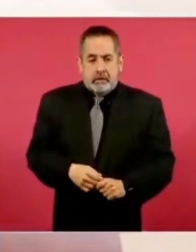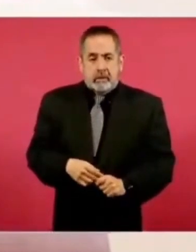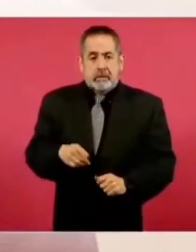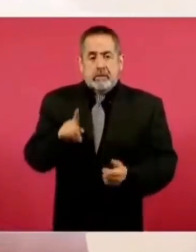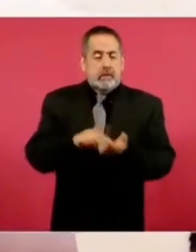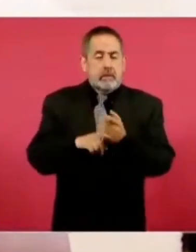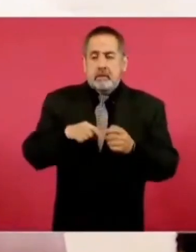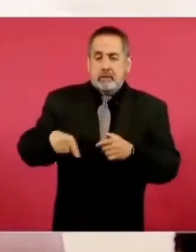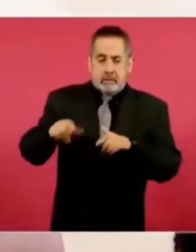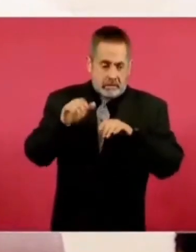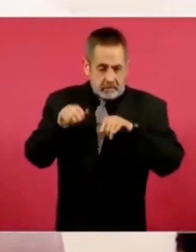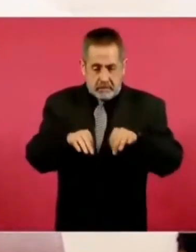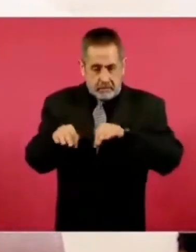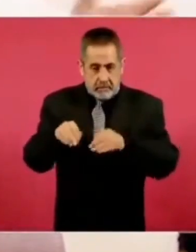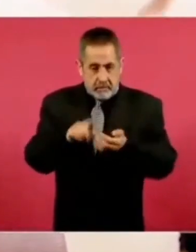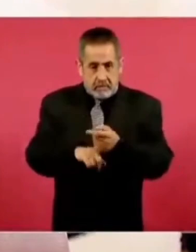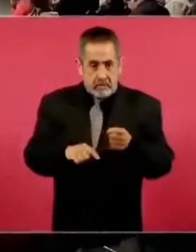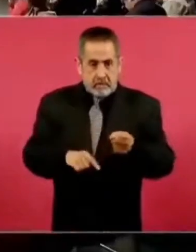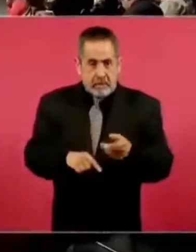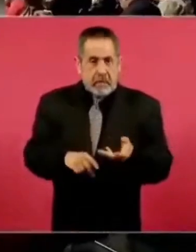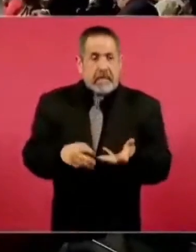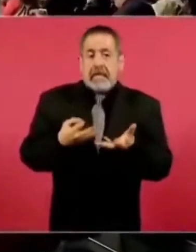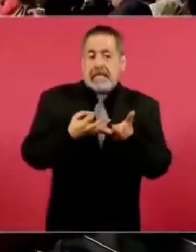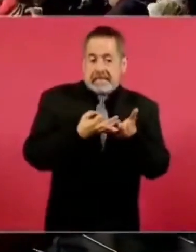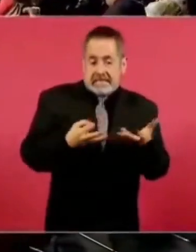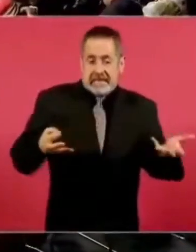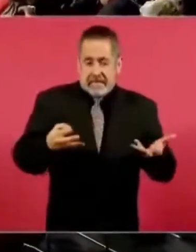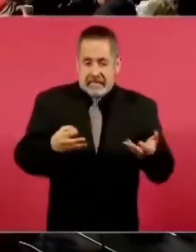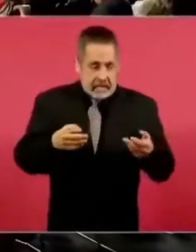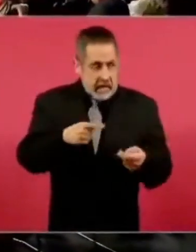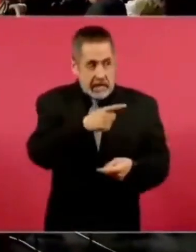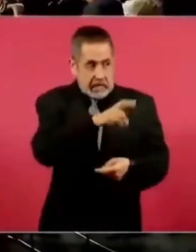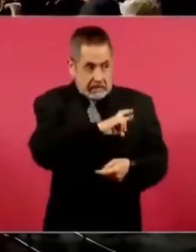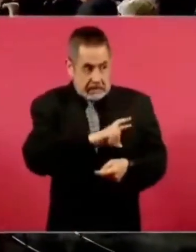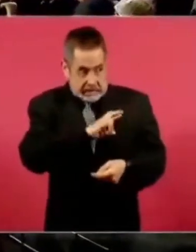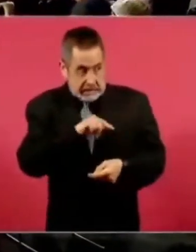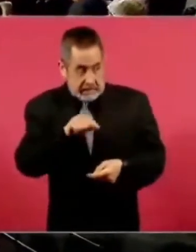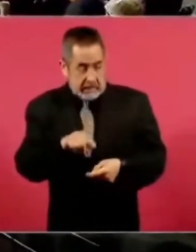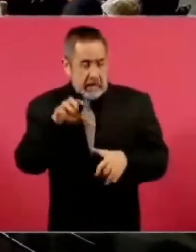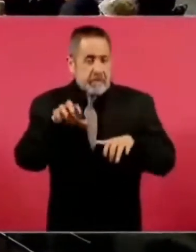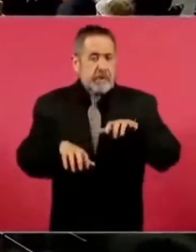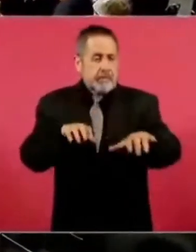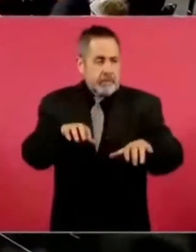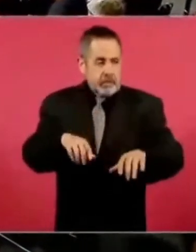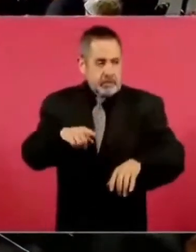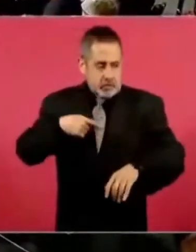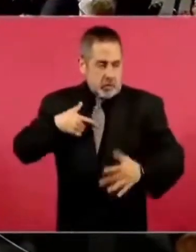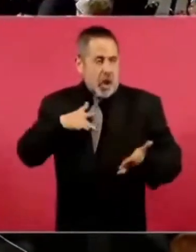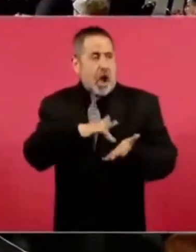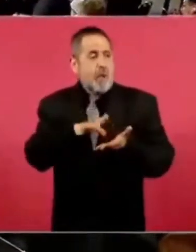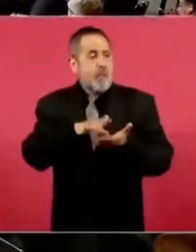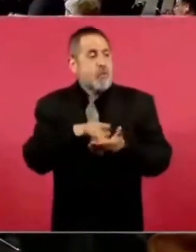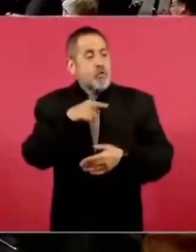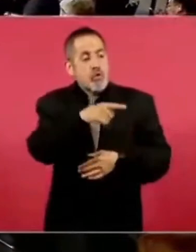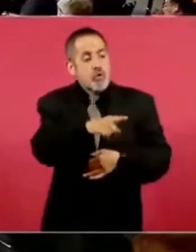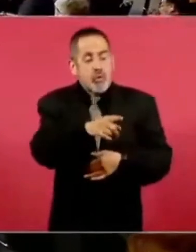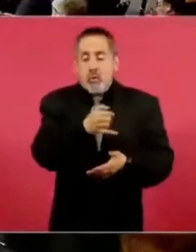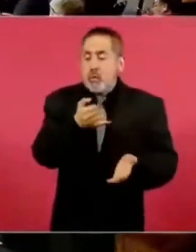quedándose con estos terrenos van a recibir subsidios fiscales,